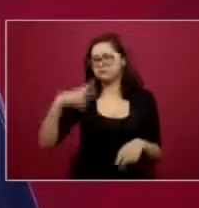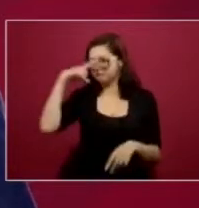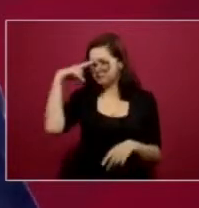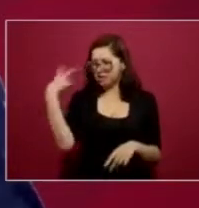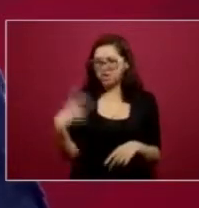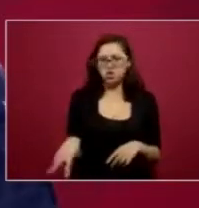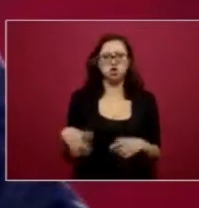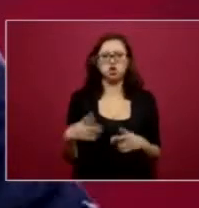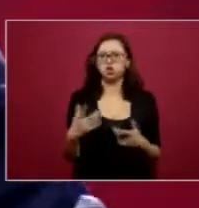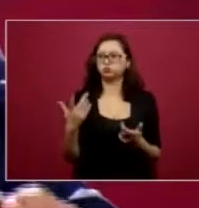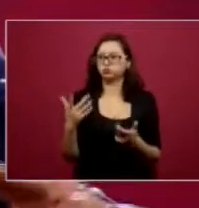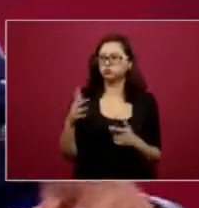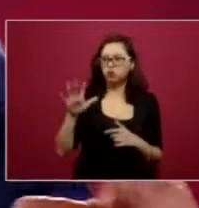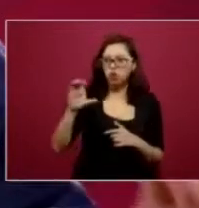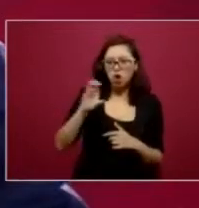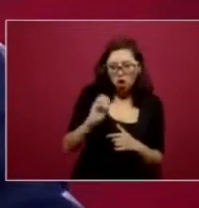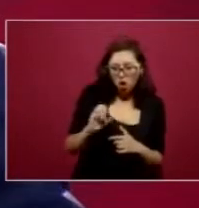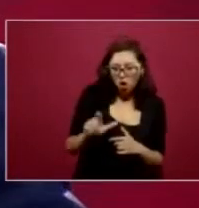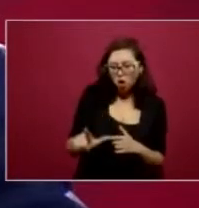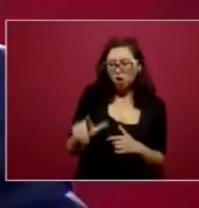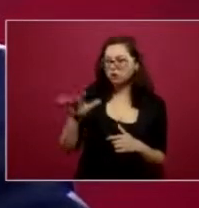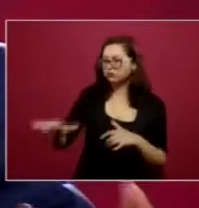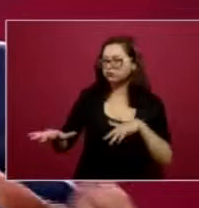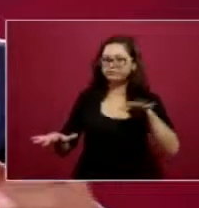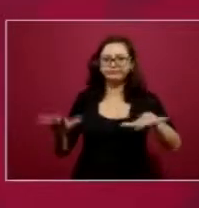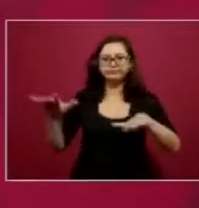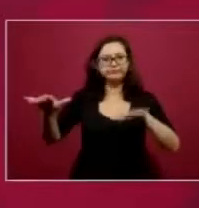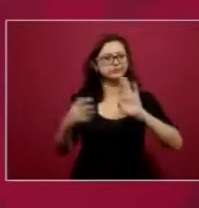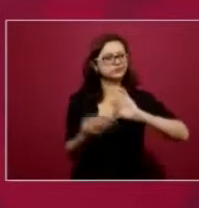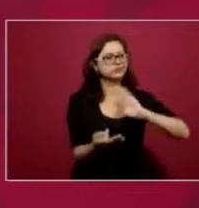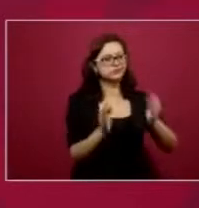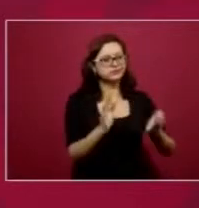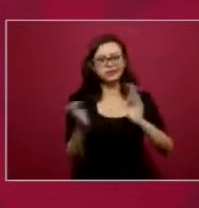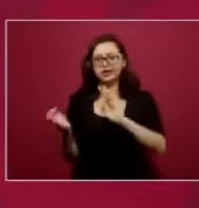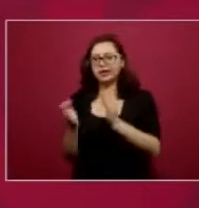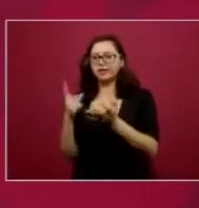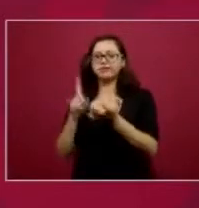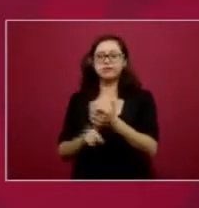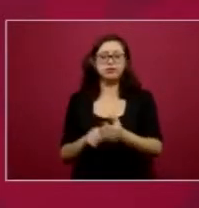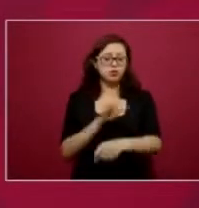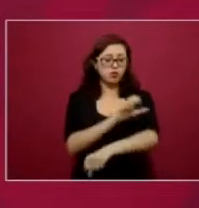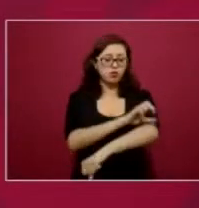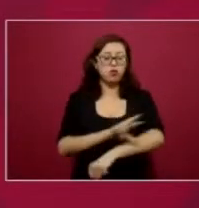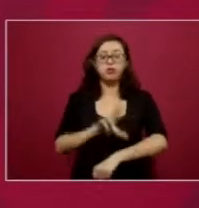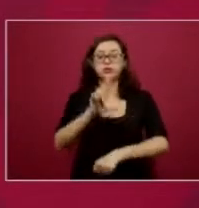En cada coordinación va